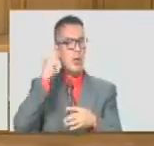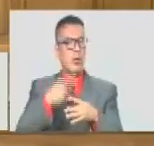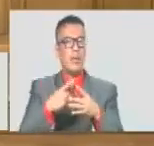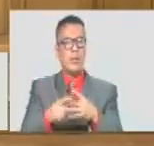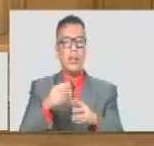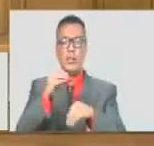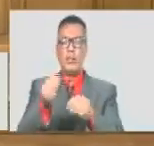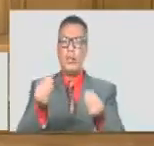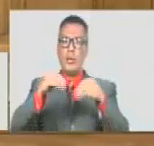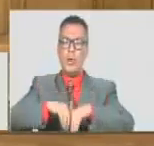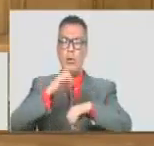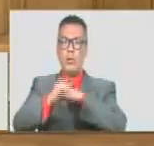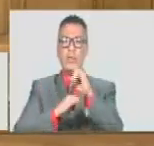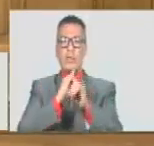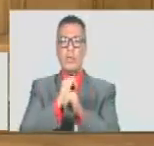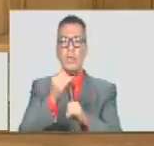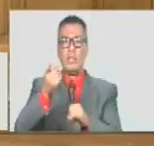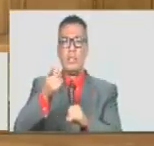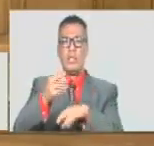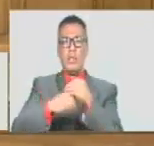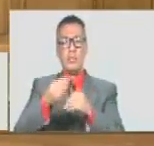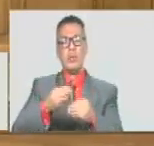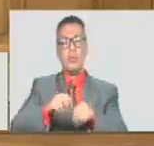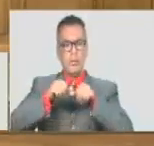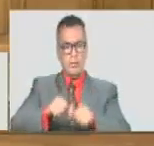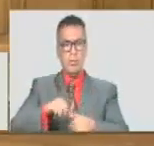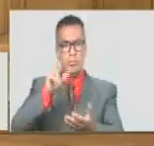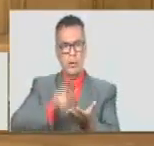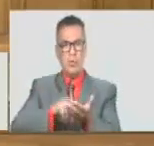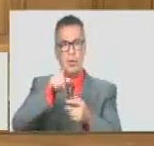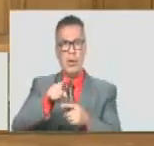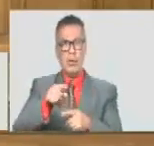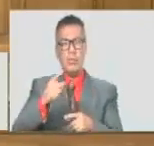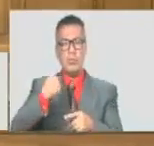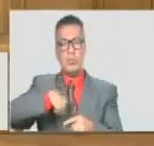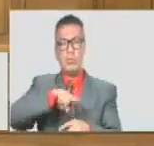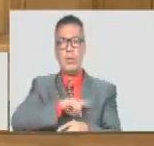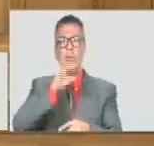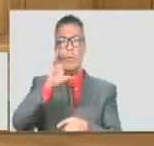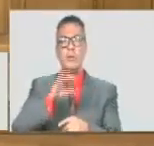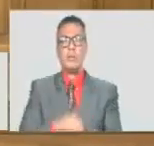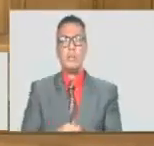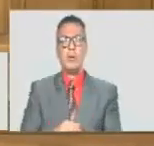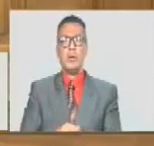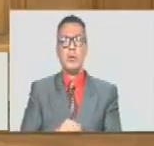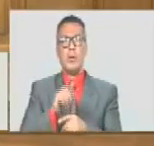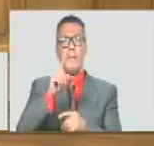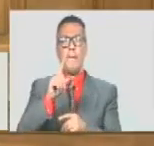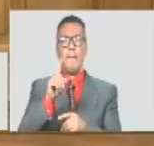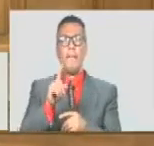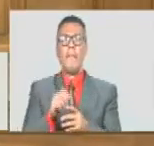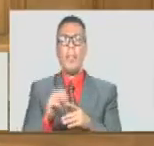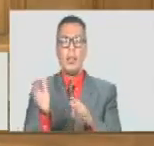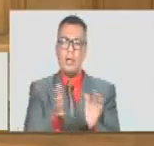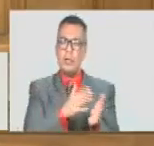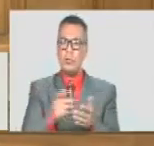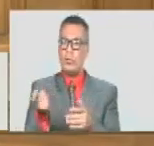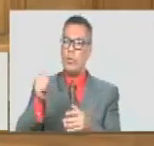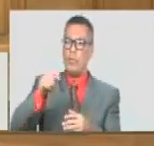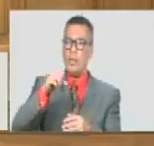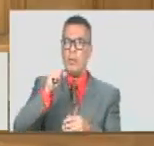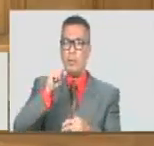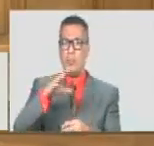pactos internacionales que hemos ratificado y que están referidos a esta materia. Marzo es un mes particular, es